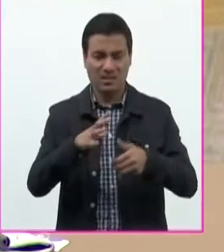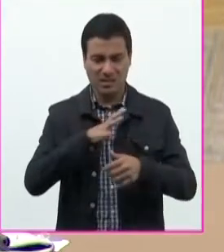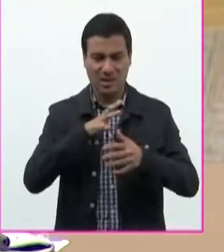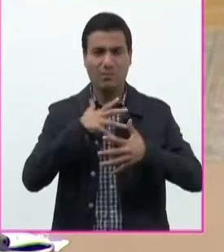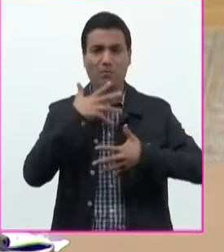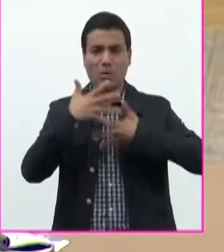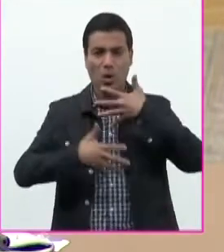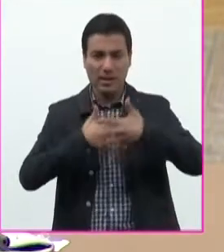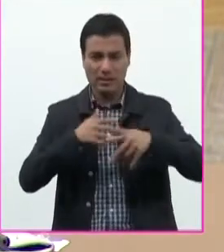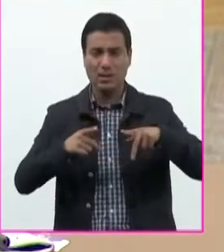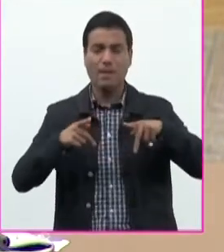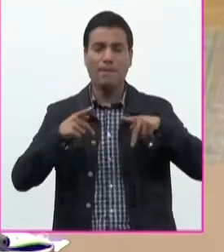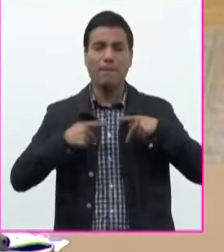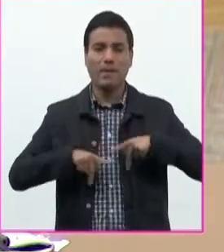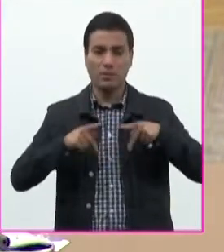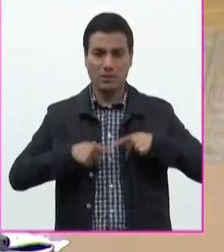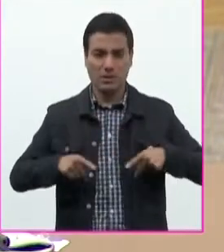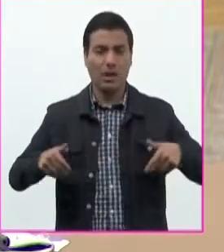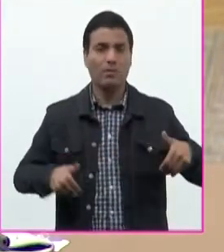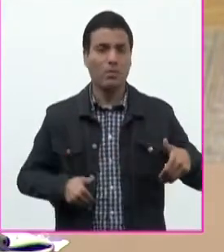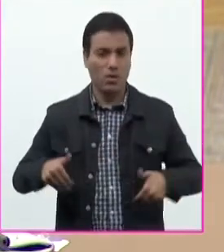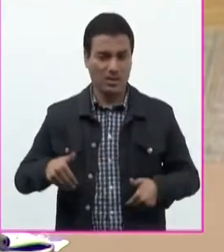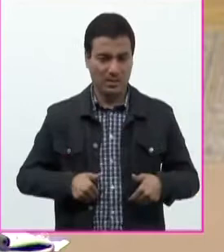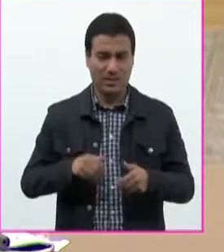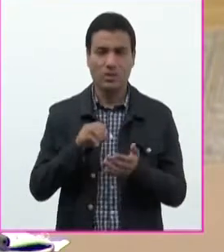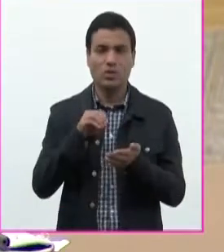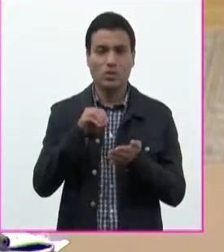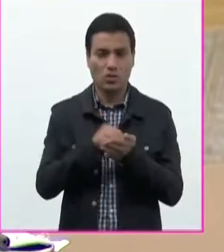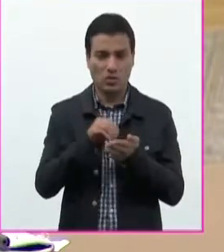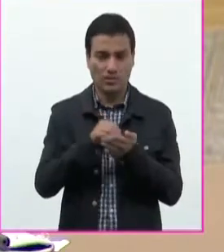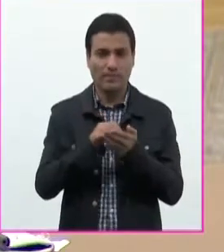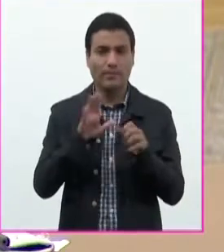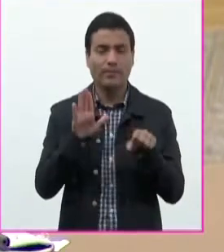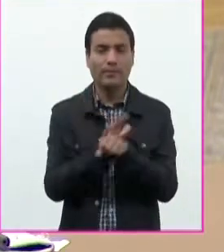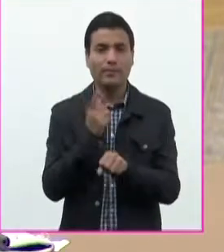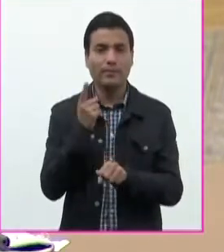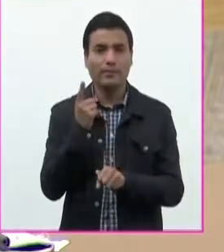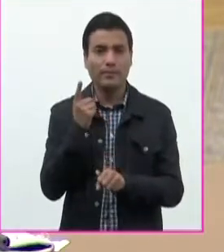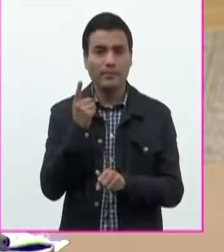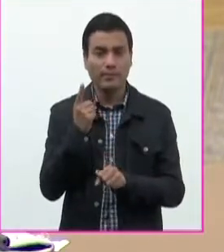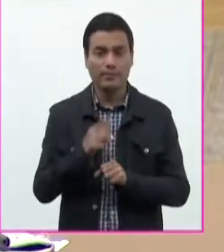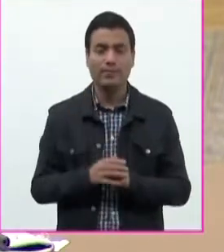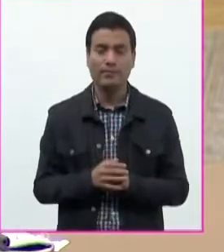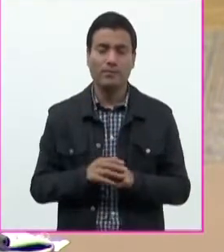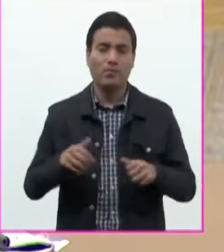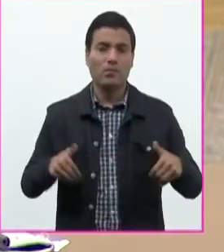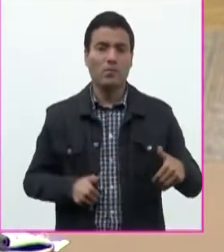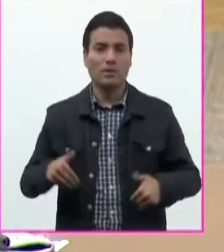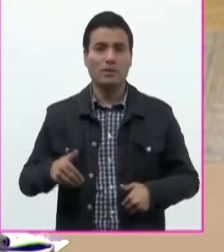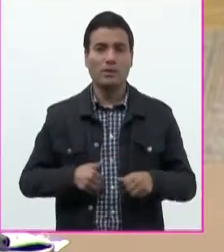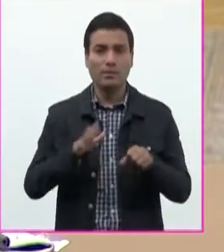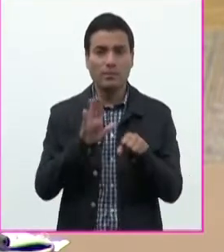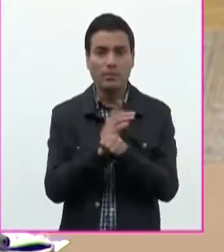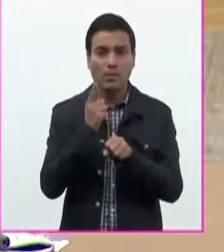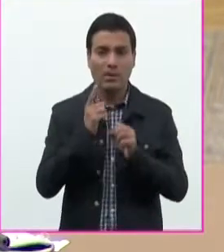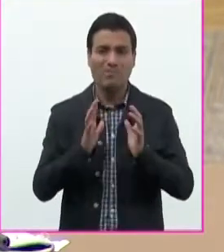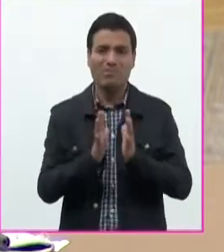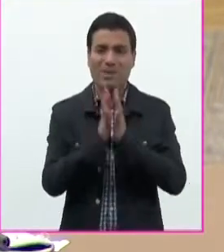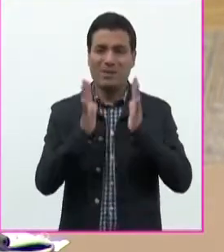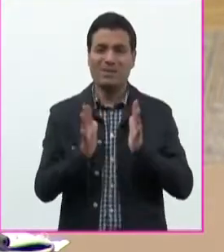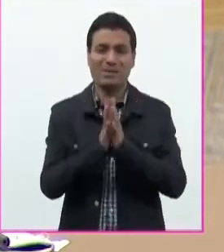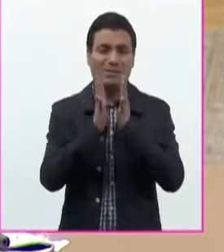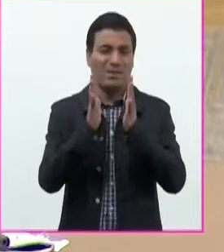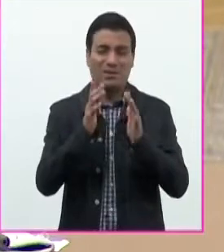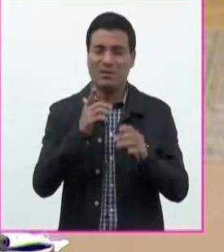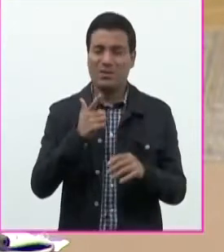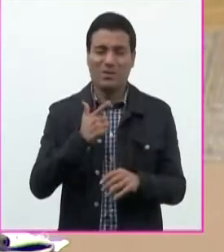está molesta, y no solamente con lo que pasa, sino justamente está molesta con la democracia. Esto lo vemos con